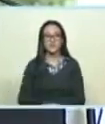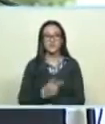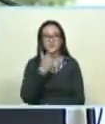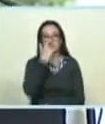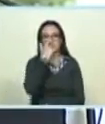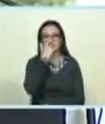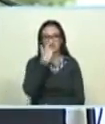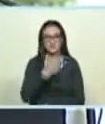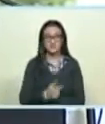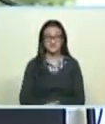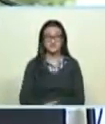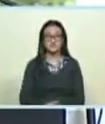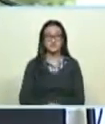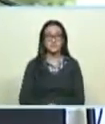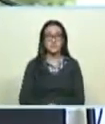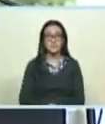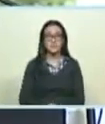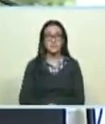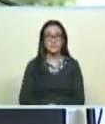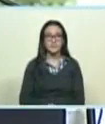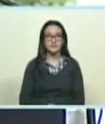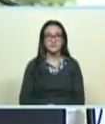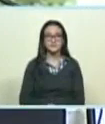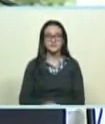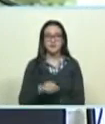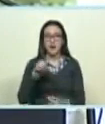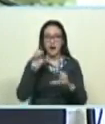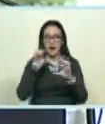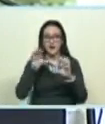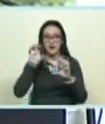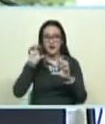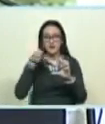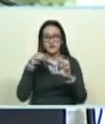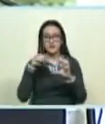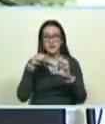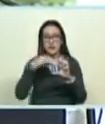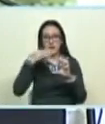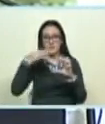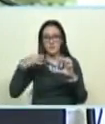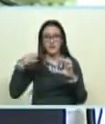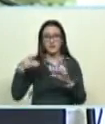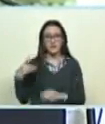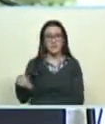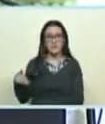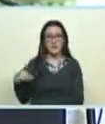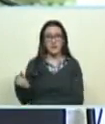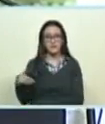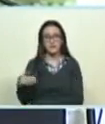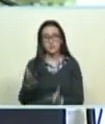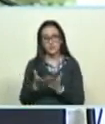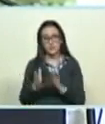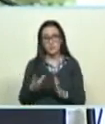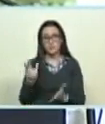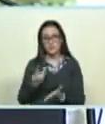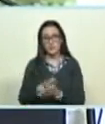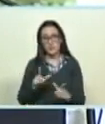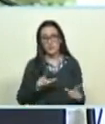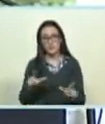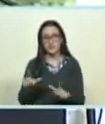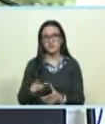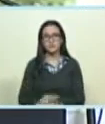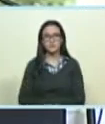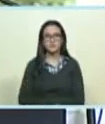estudiantil, carnet de la patria para los derechos de los estudiantes. Aprobado, Jennifer.